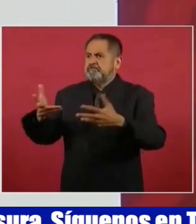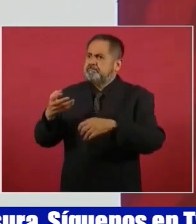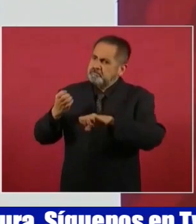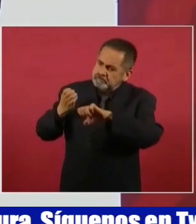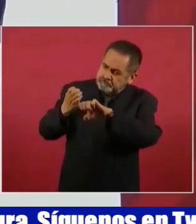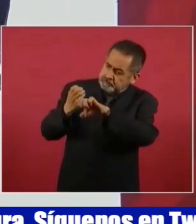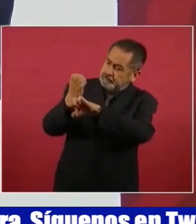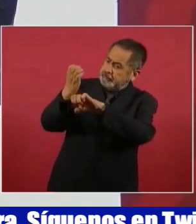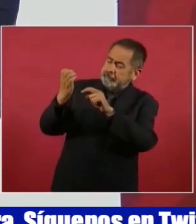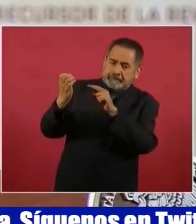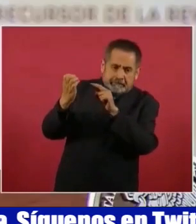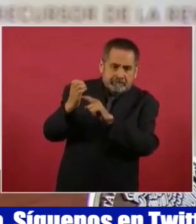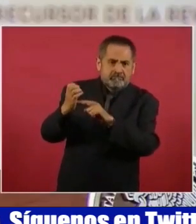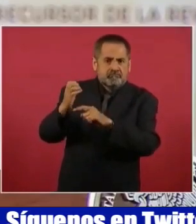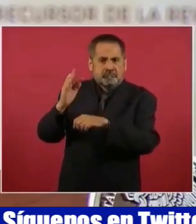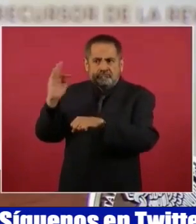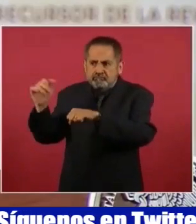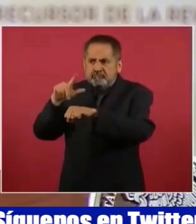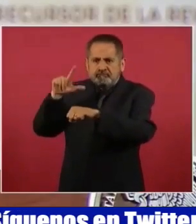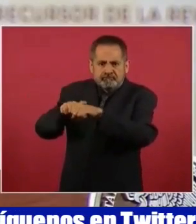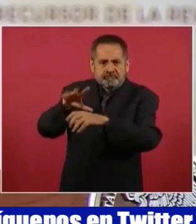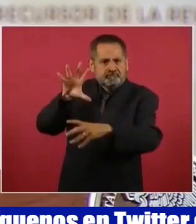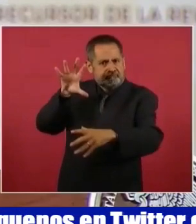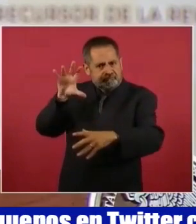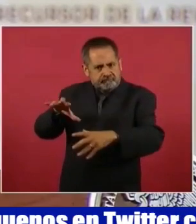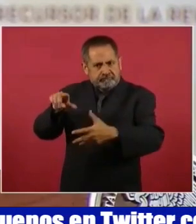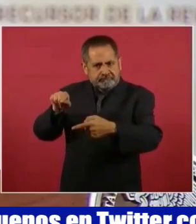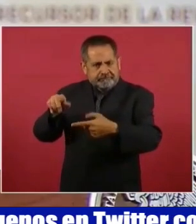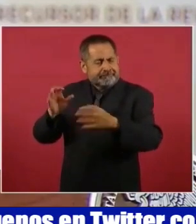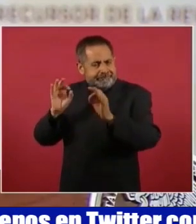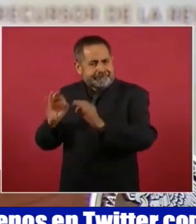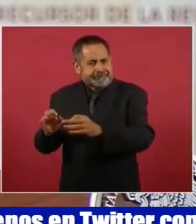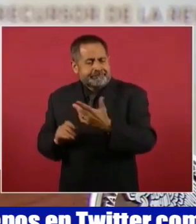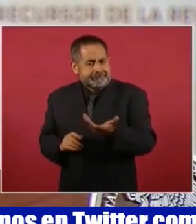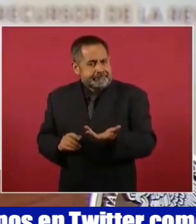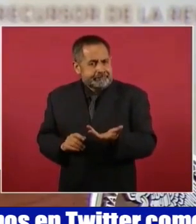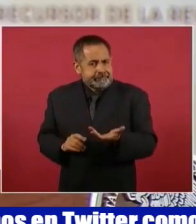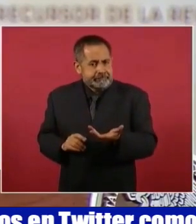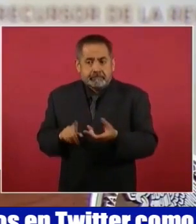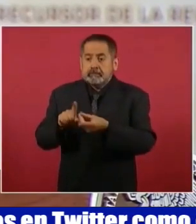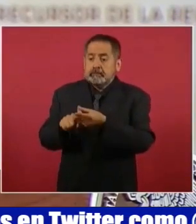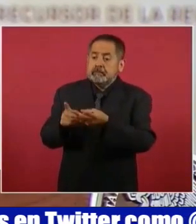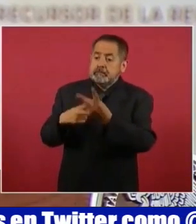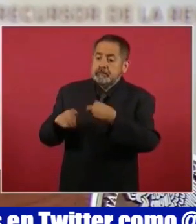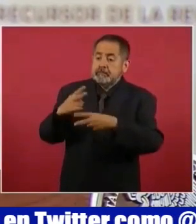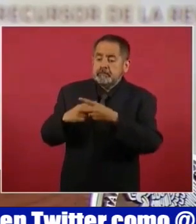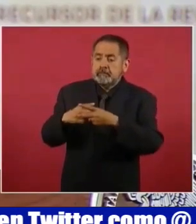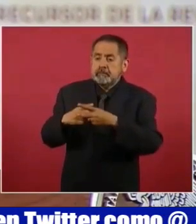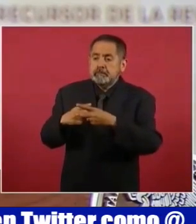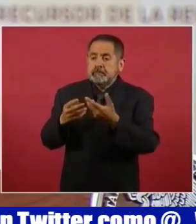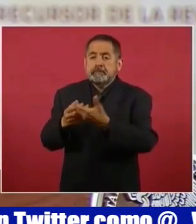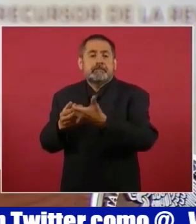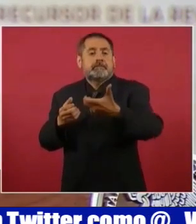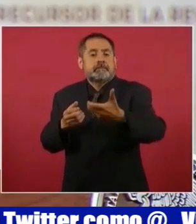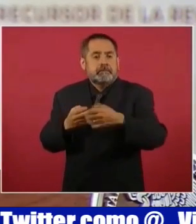federativa. De ahí surgieron otros estados,